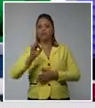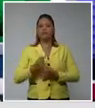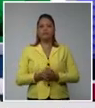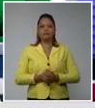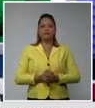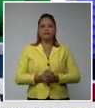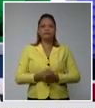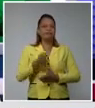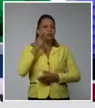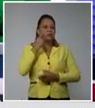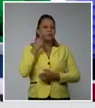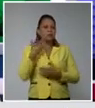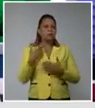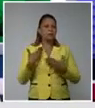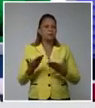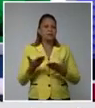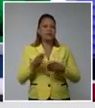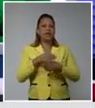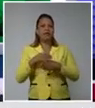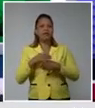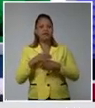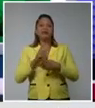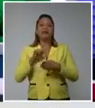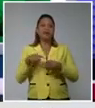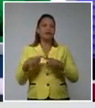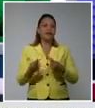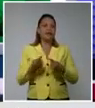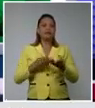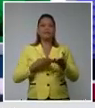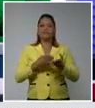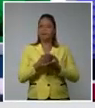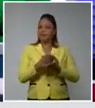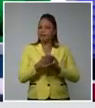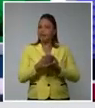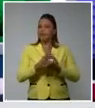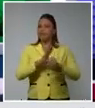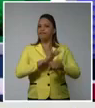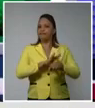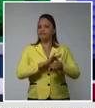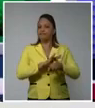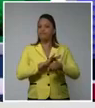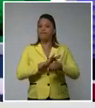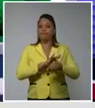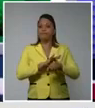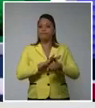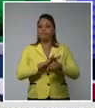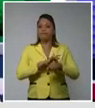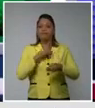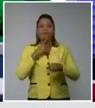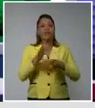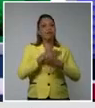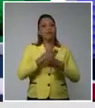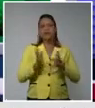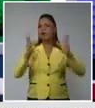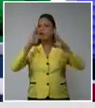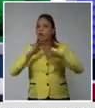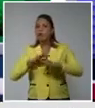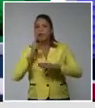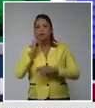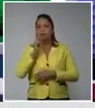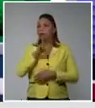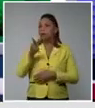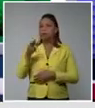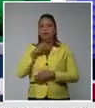ustedes ven, se mantiene y es característico de la enfermedad, que no podemos diferenciar quién la tiene y quién no.